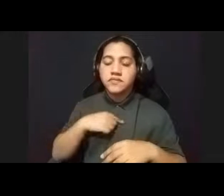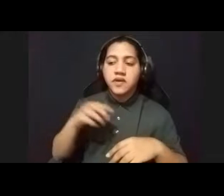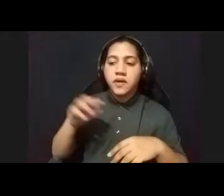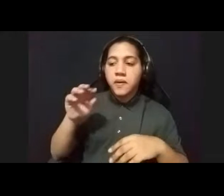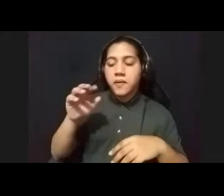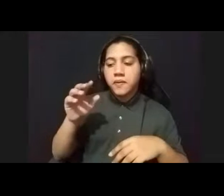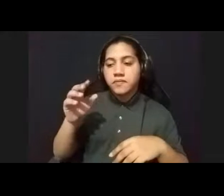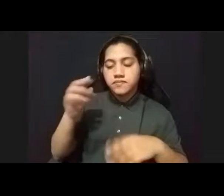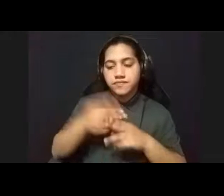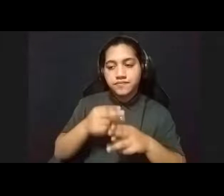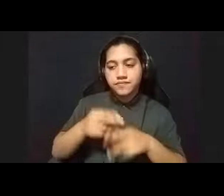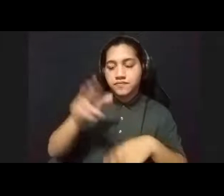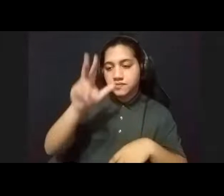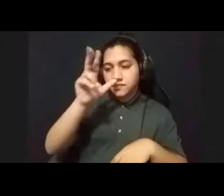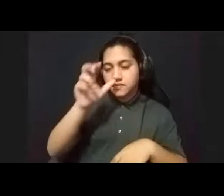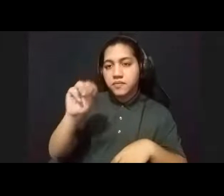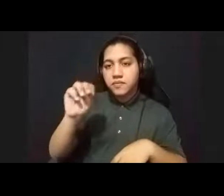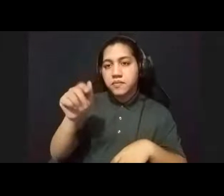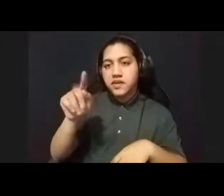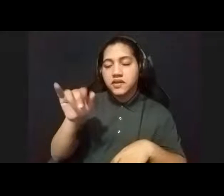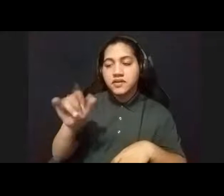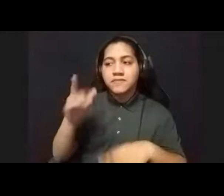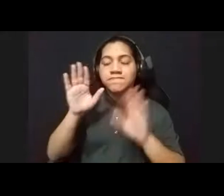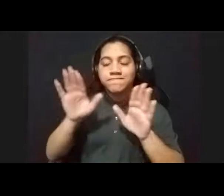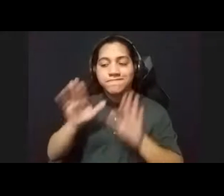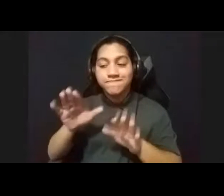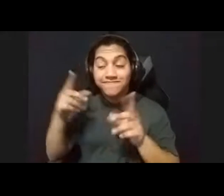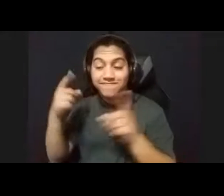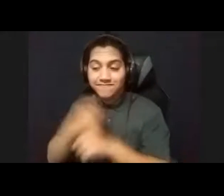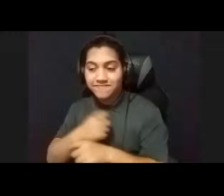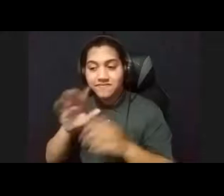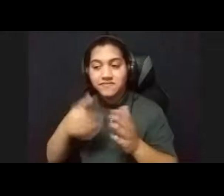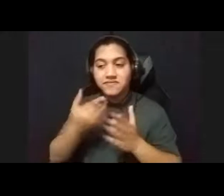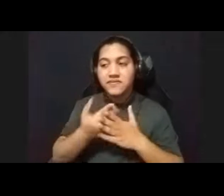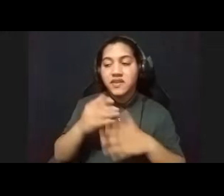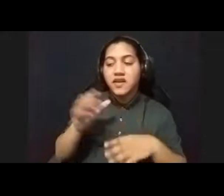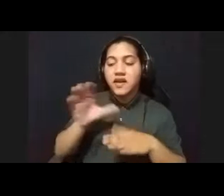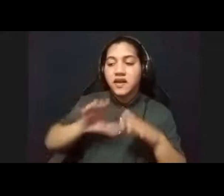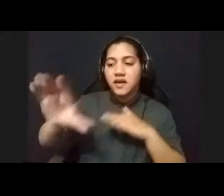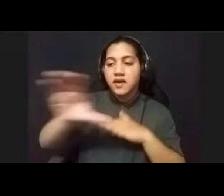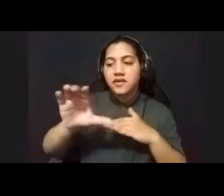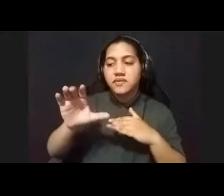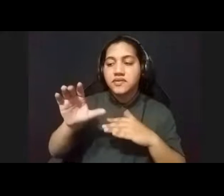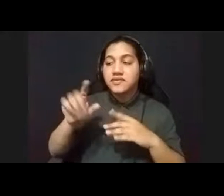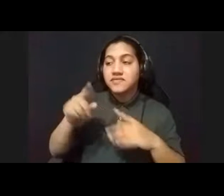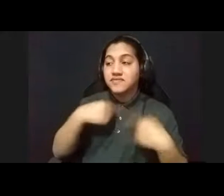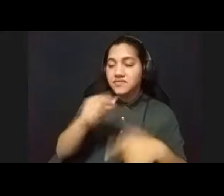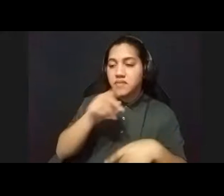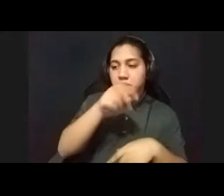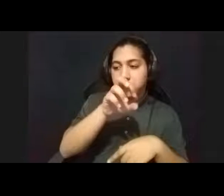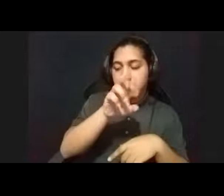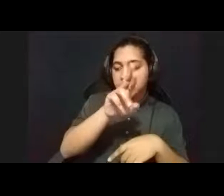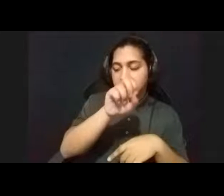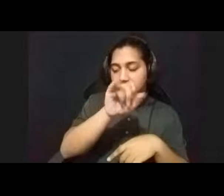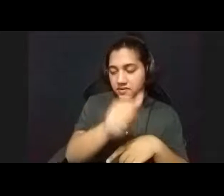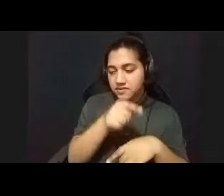una fascinante y complicada. Para llegar al Caribe desde Persia, este personaje tuvo la ayuda en primer